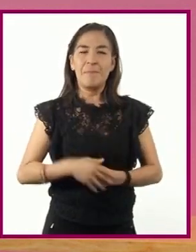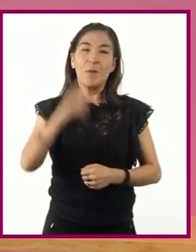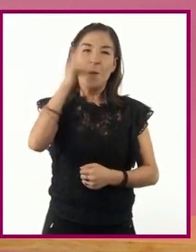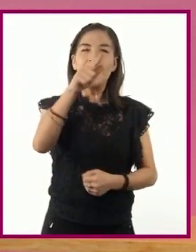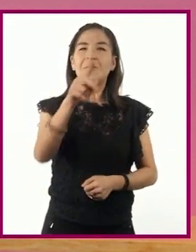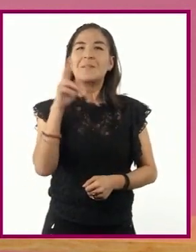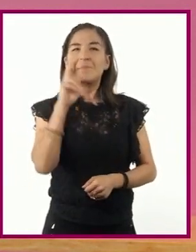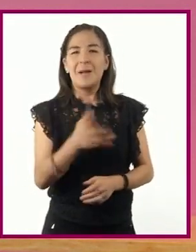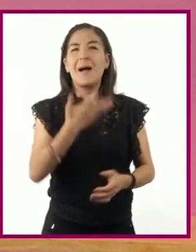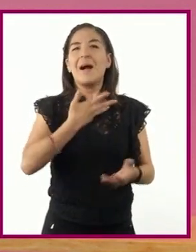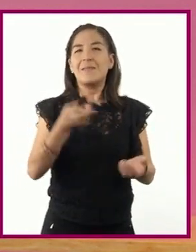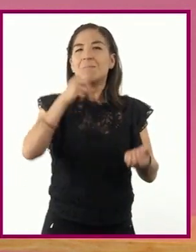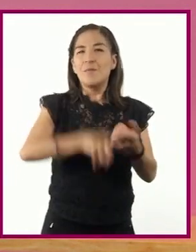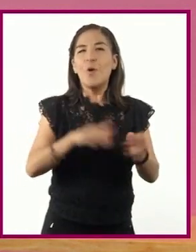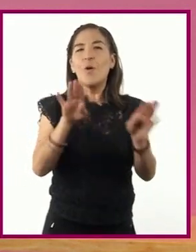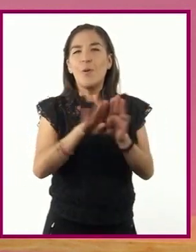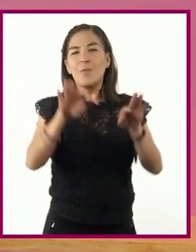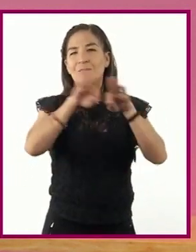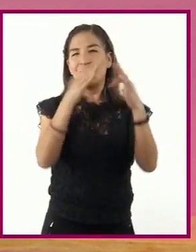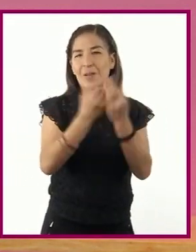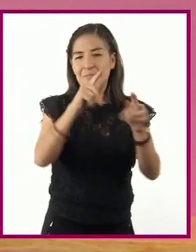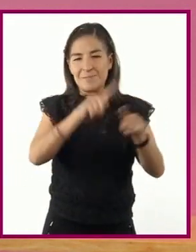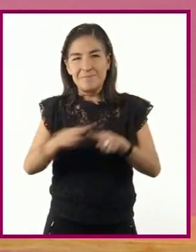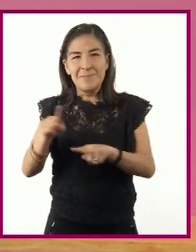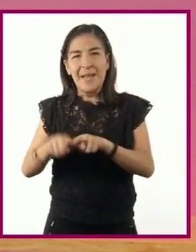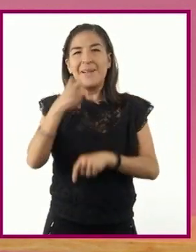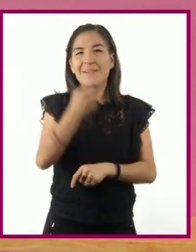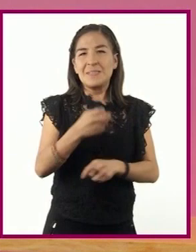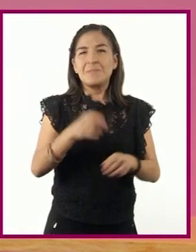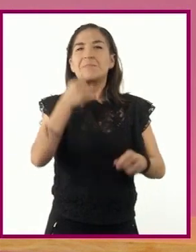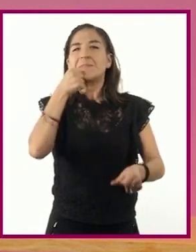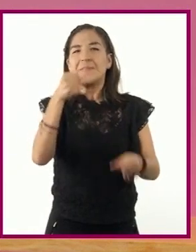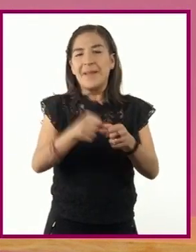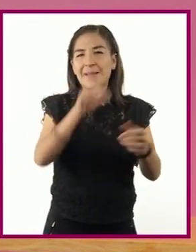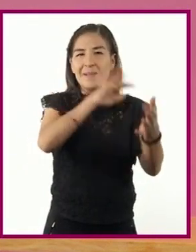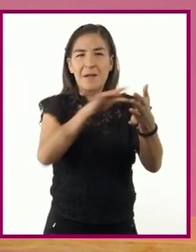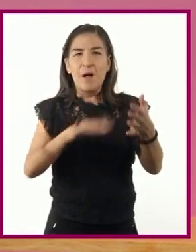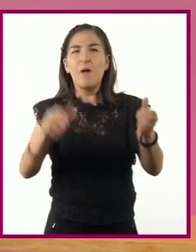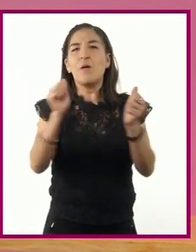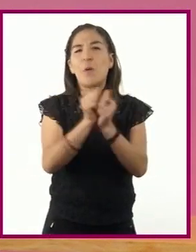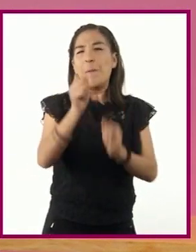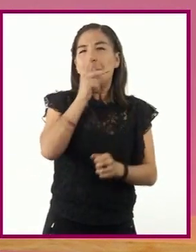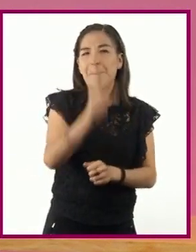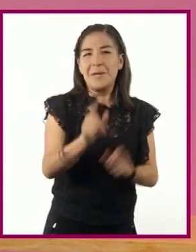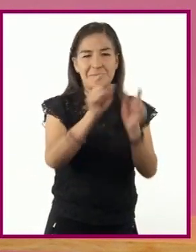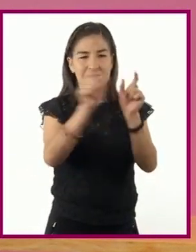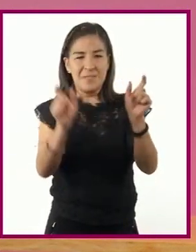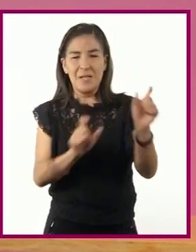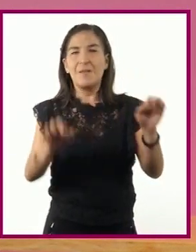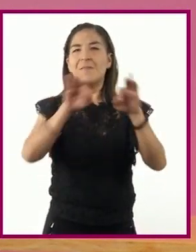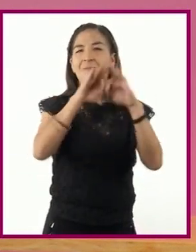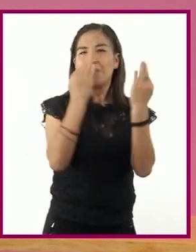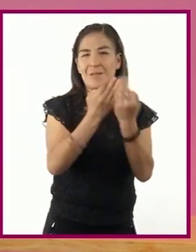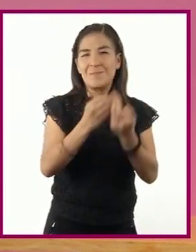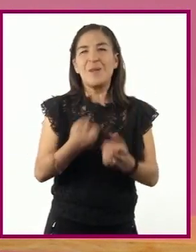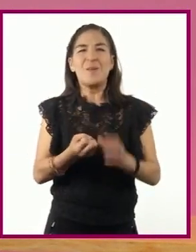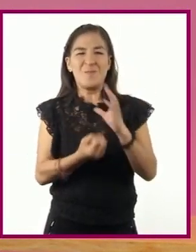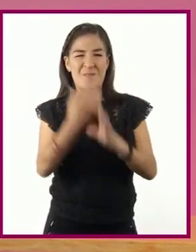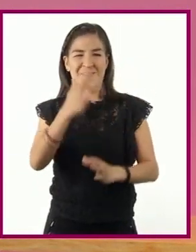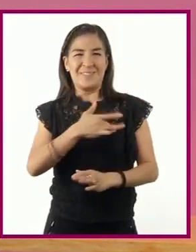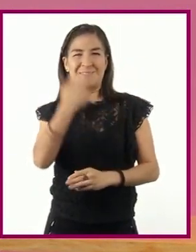logrado advertir la manera en que los diversos textos juegan con las palabras y las letras para crear formas y nuevos